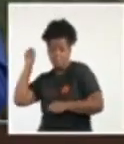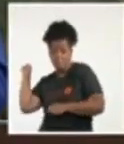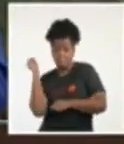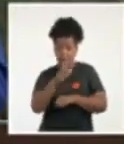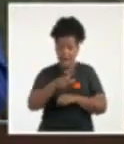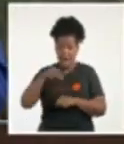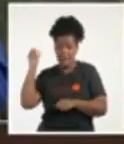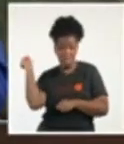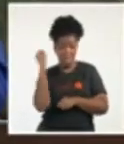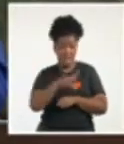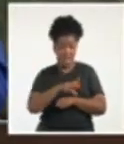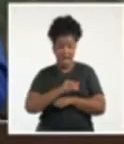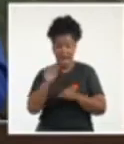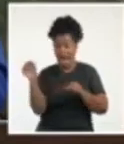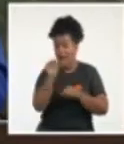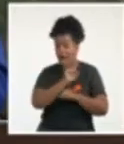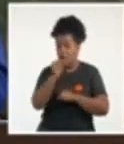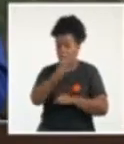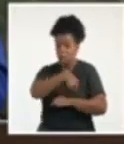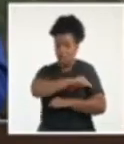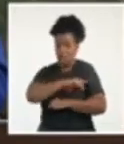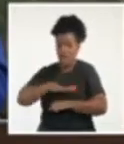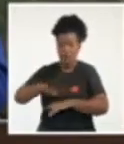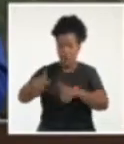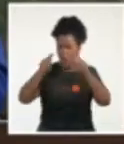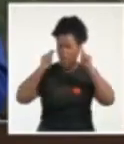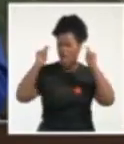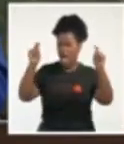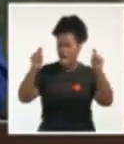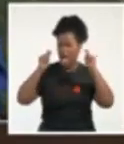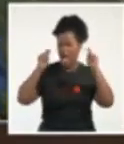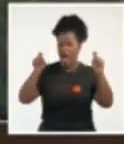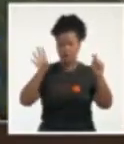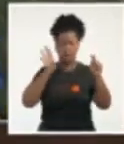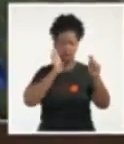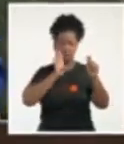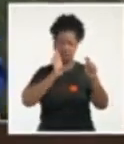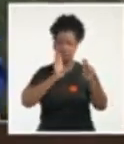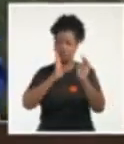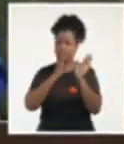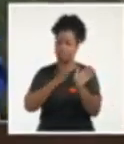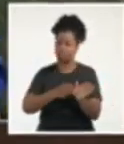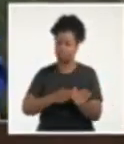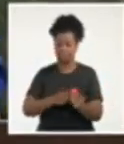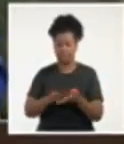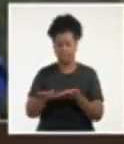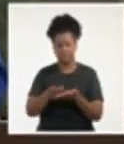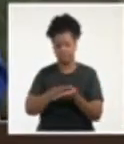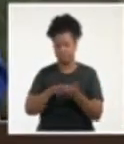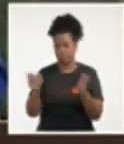viraron carros, un comportamiento totalmente vulgar, totalmente indecente.